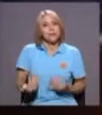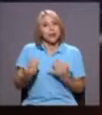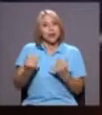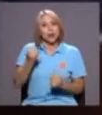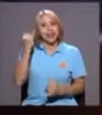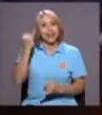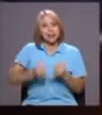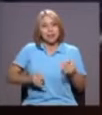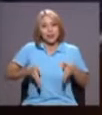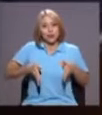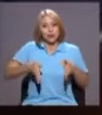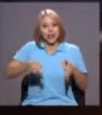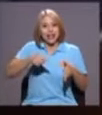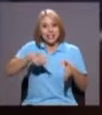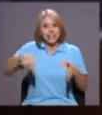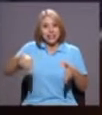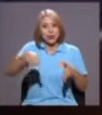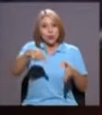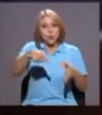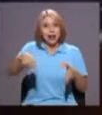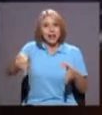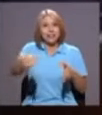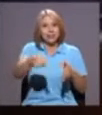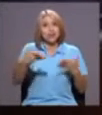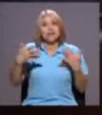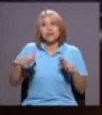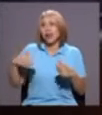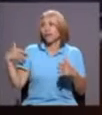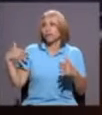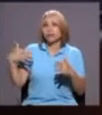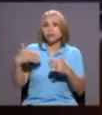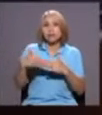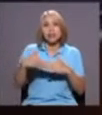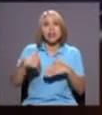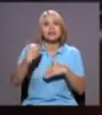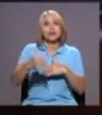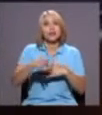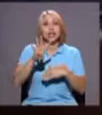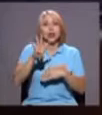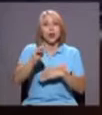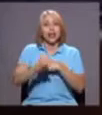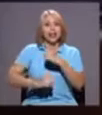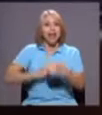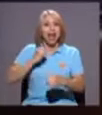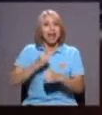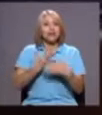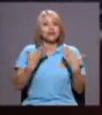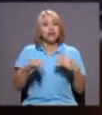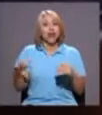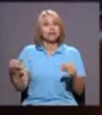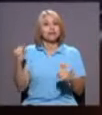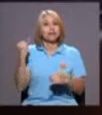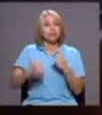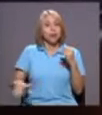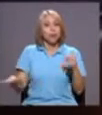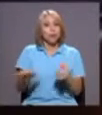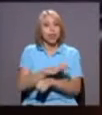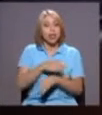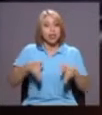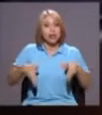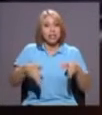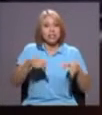la circunvalación después de 40 años, de completar una circunvalación, paradójicamente